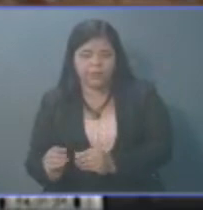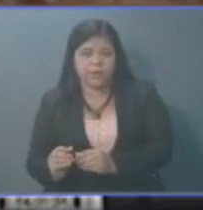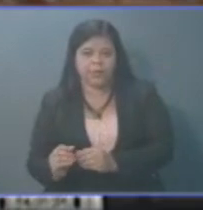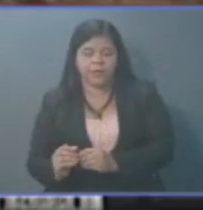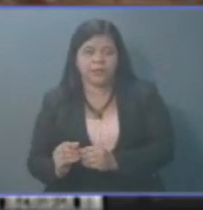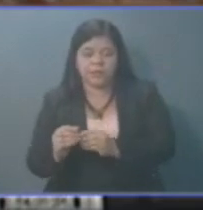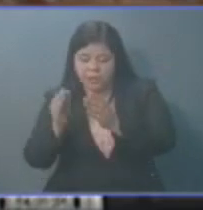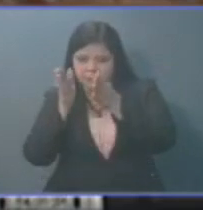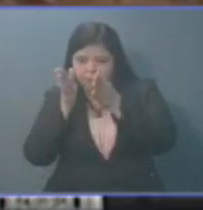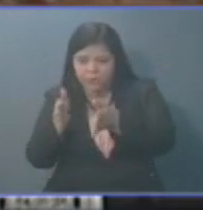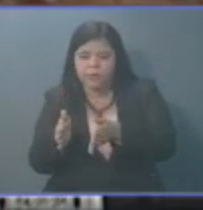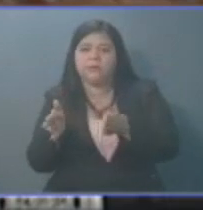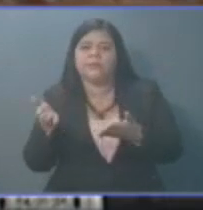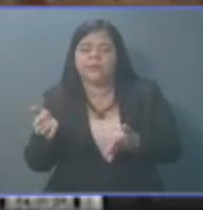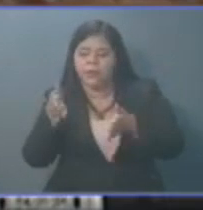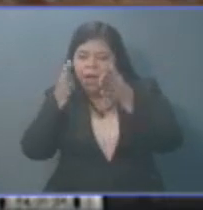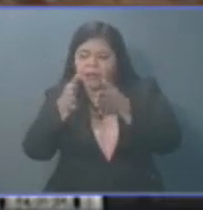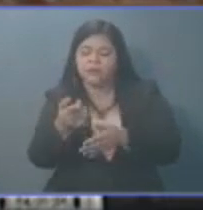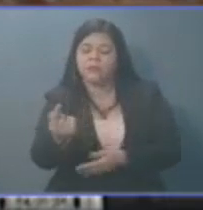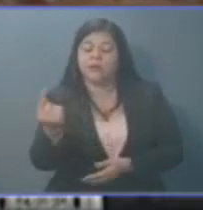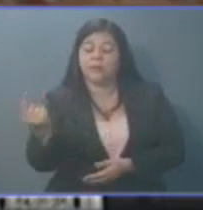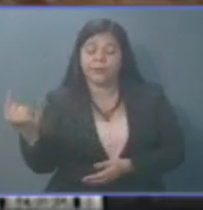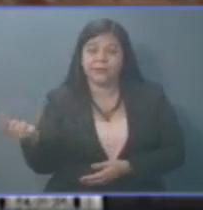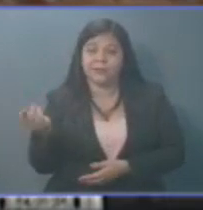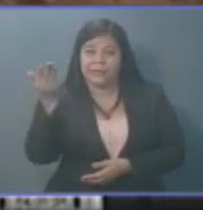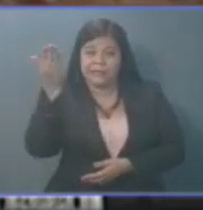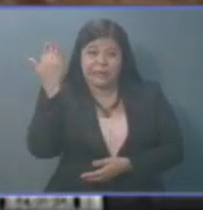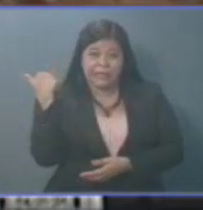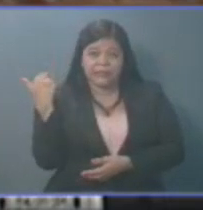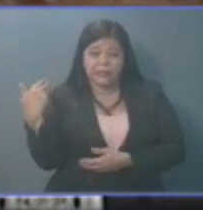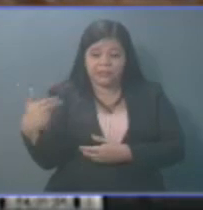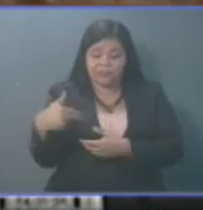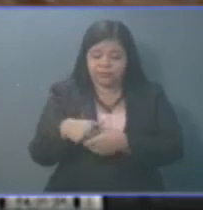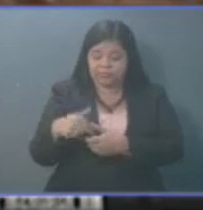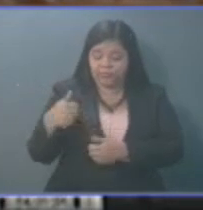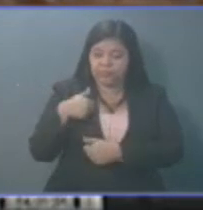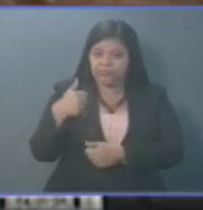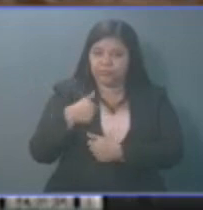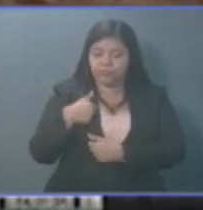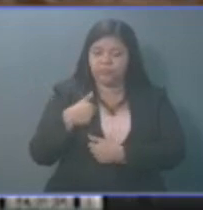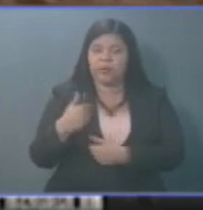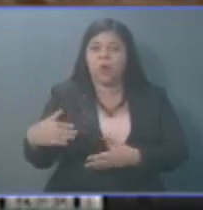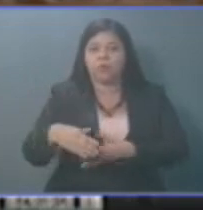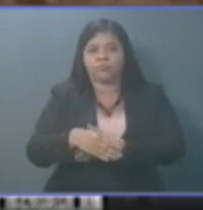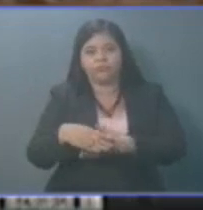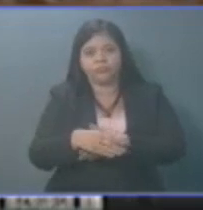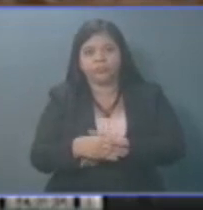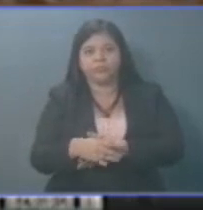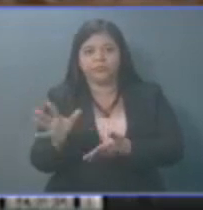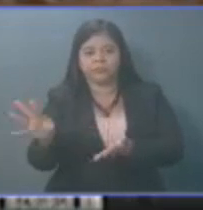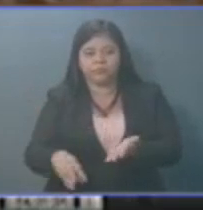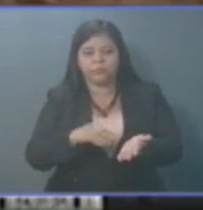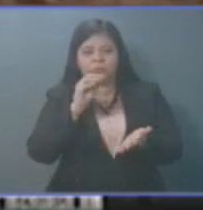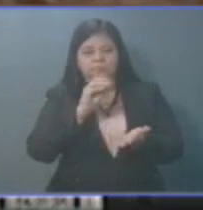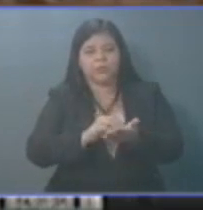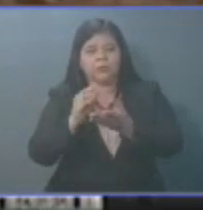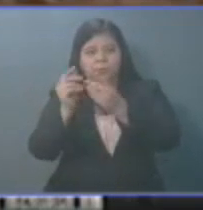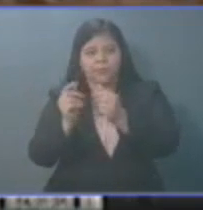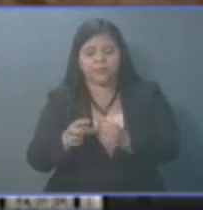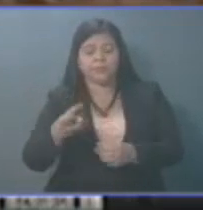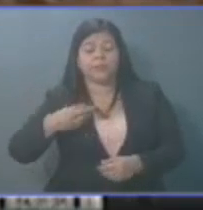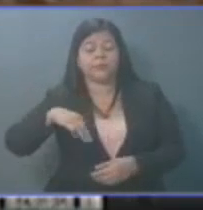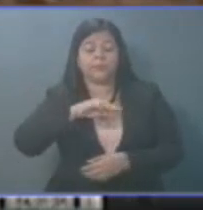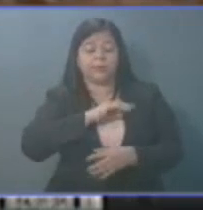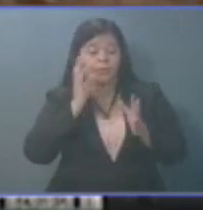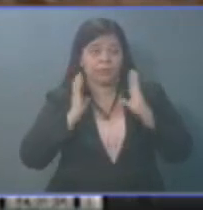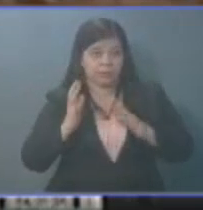presupuestarias destinadas a la atención de veteranos y excombatientes contempladas en el presupuesto del Ministerio de